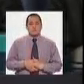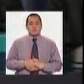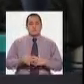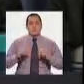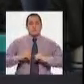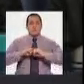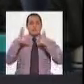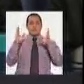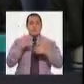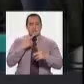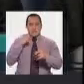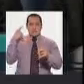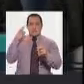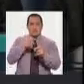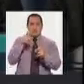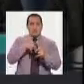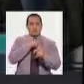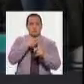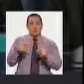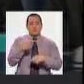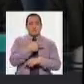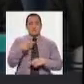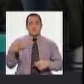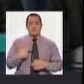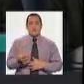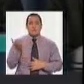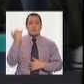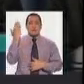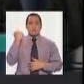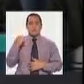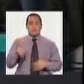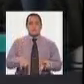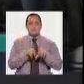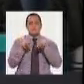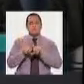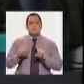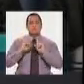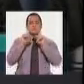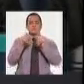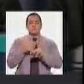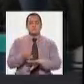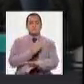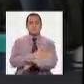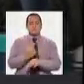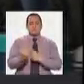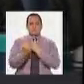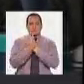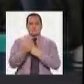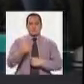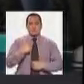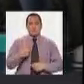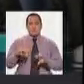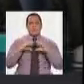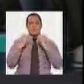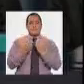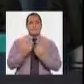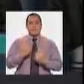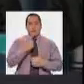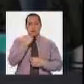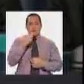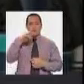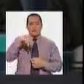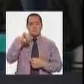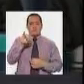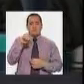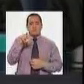El día de la interpelación, la semana pasada, ante una pregunta que me formuló el congresista aprista Mauricio